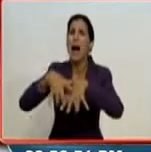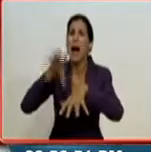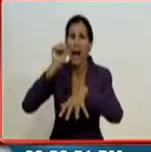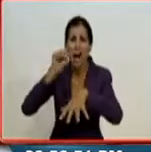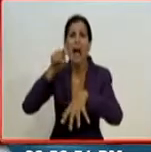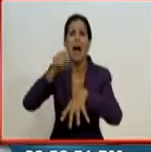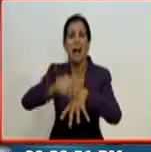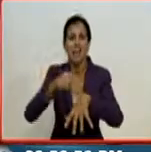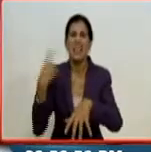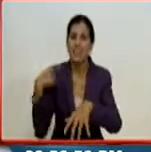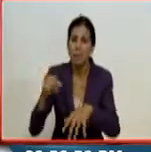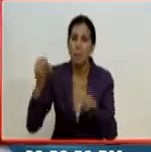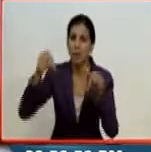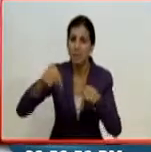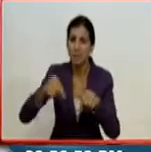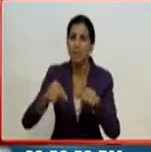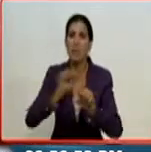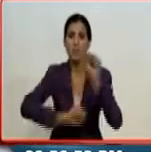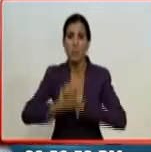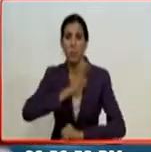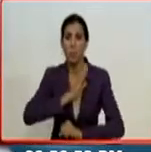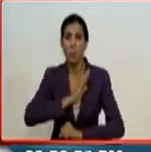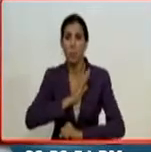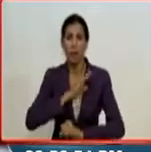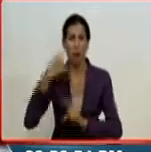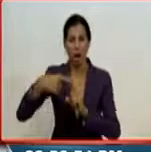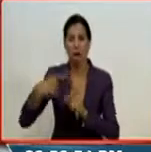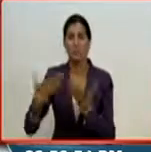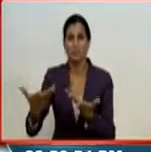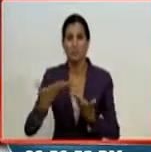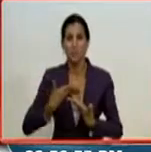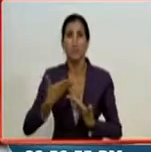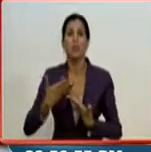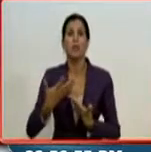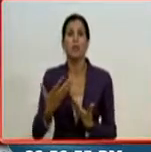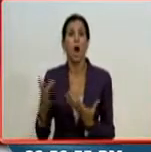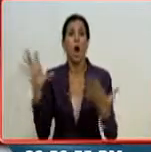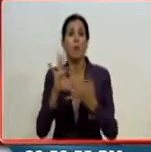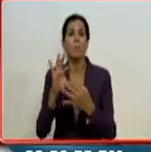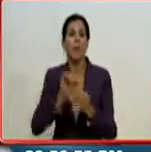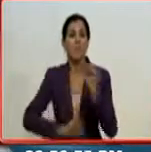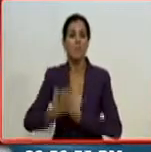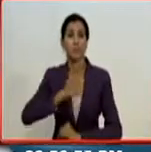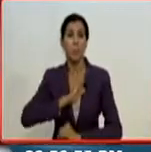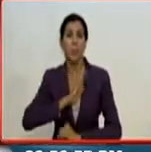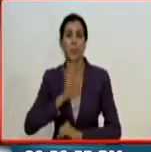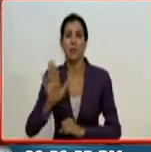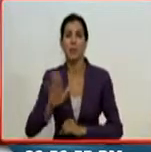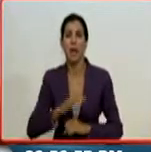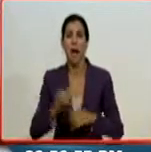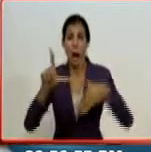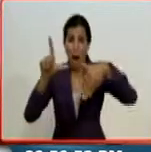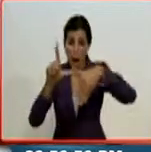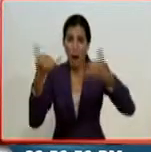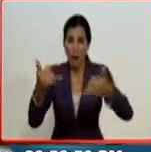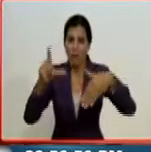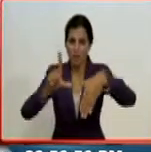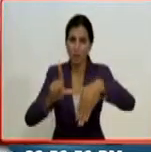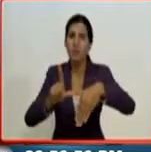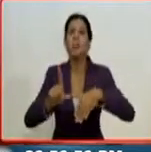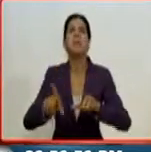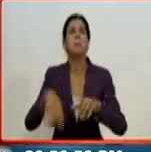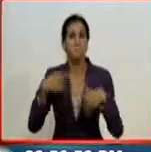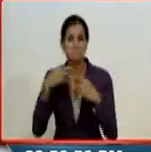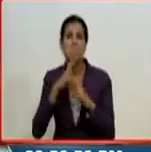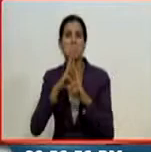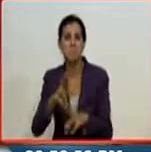que tenemos, para defender nuestros legados, para unirnos en la defensa, y creo que en este momento la región está respondiendo como lo esperaría